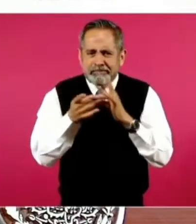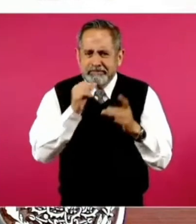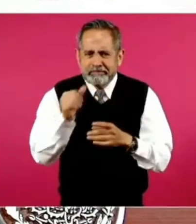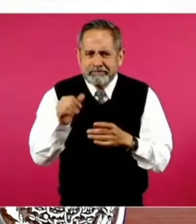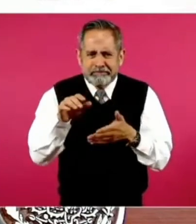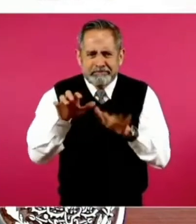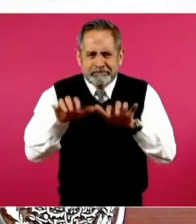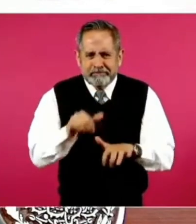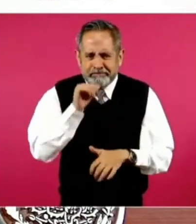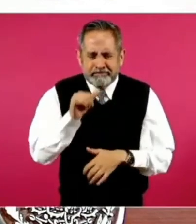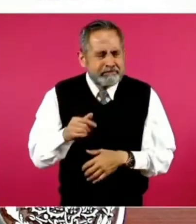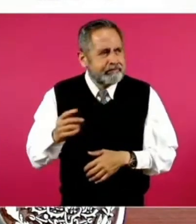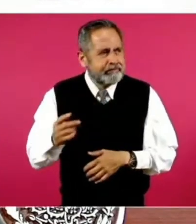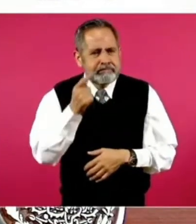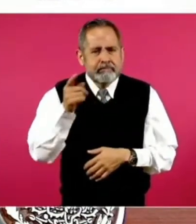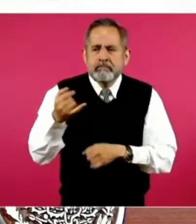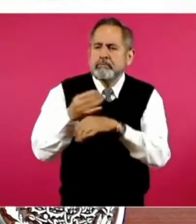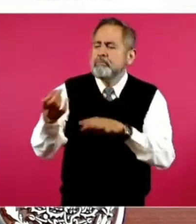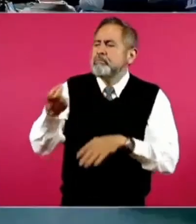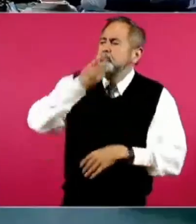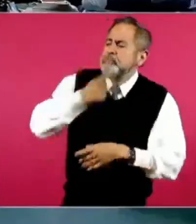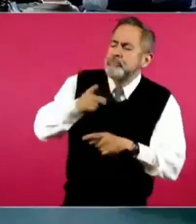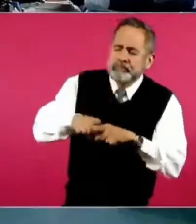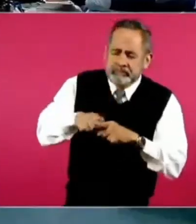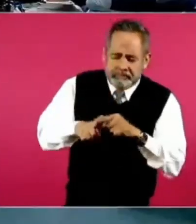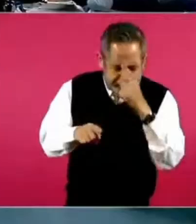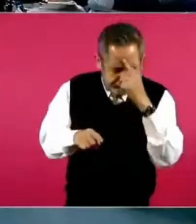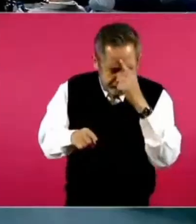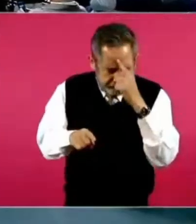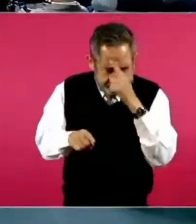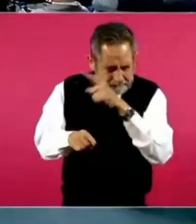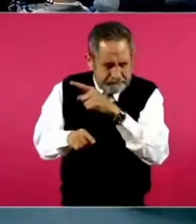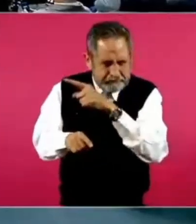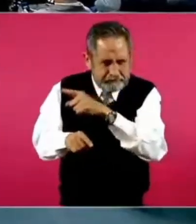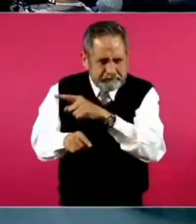por escrito, porque informó